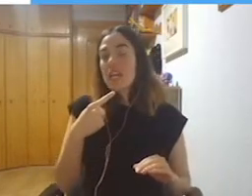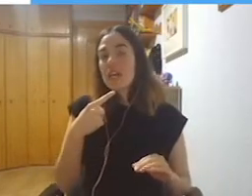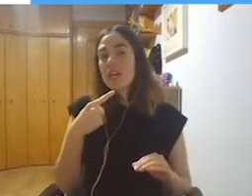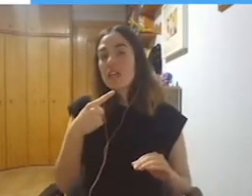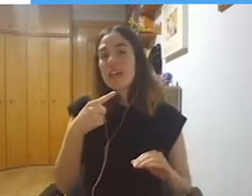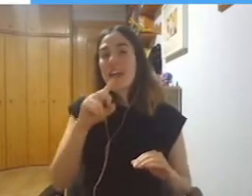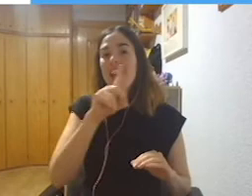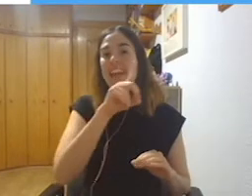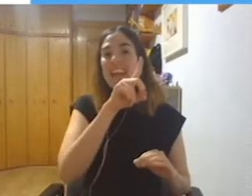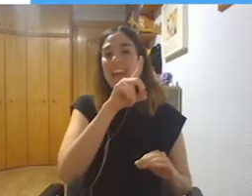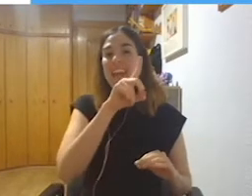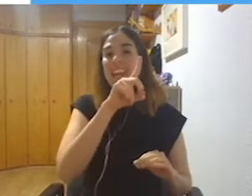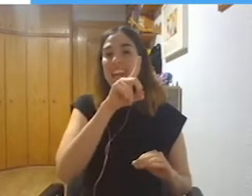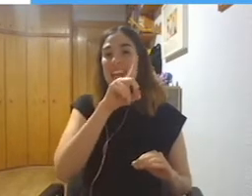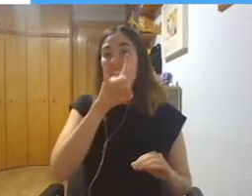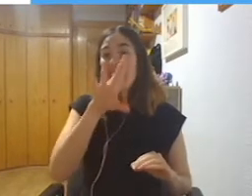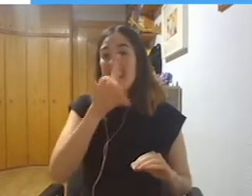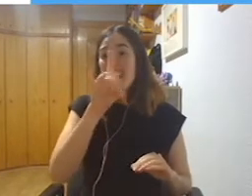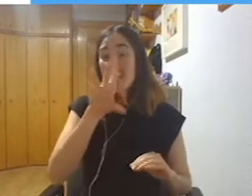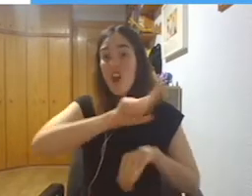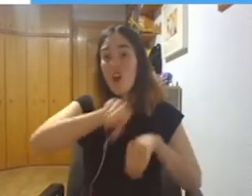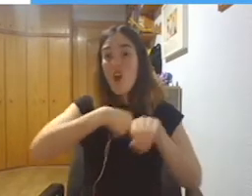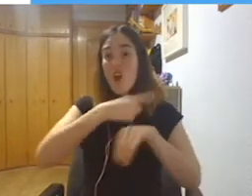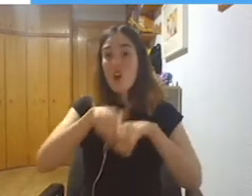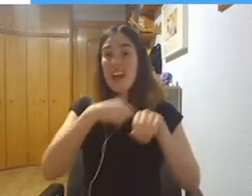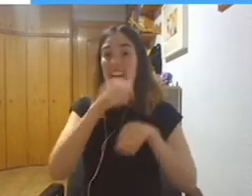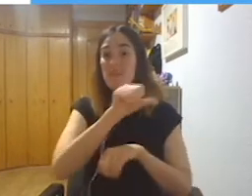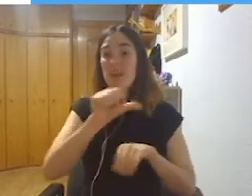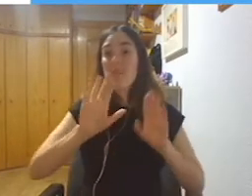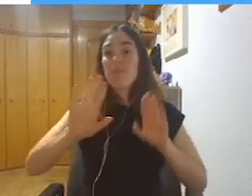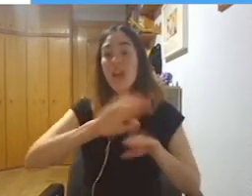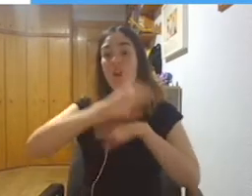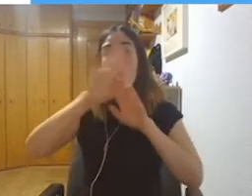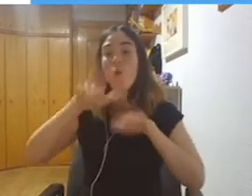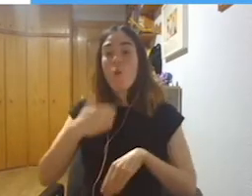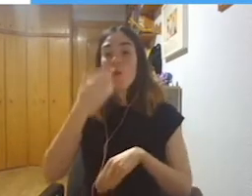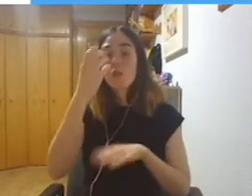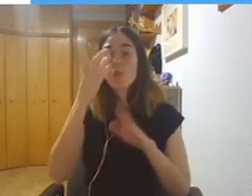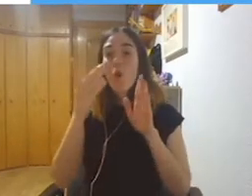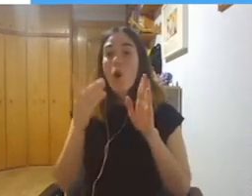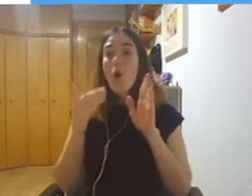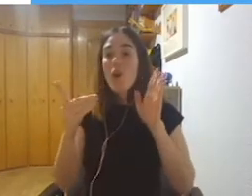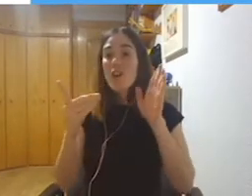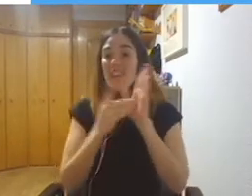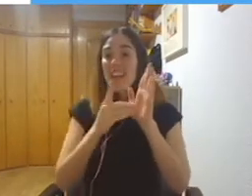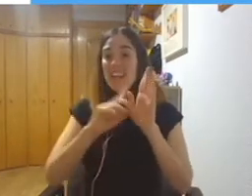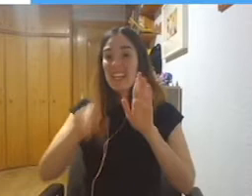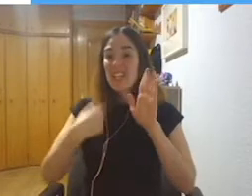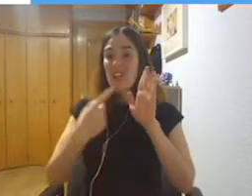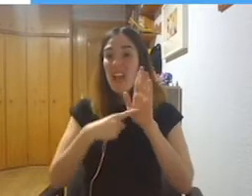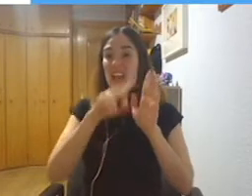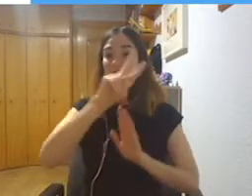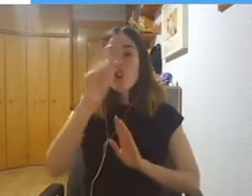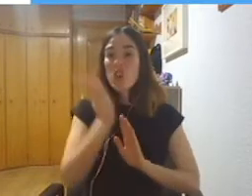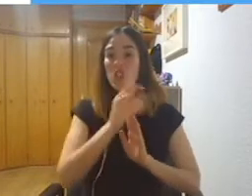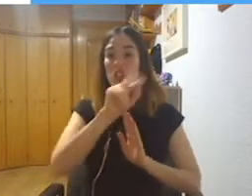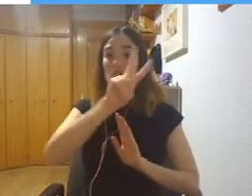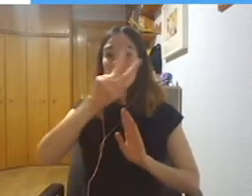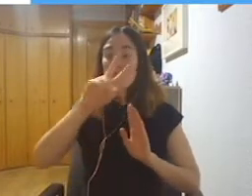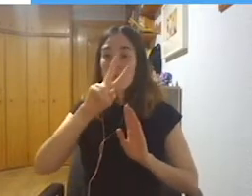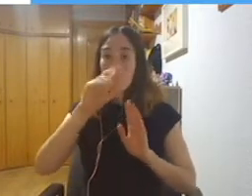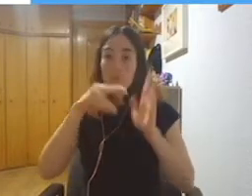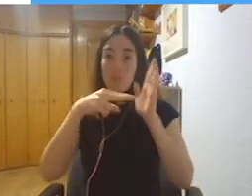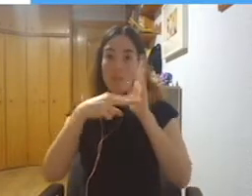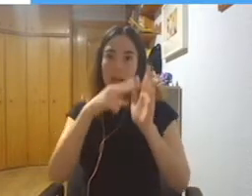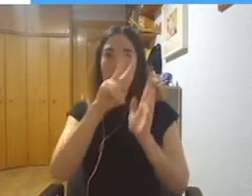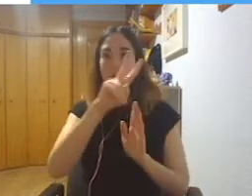de 15 horas semanales. Lo que pasa es que el último decreto ley, el 2 del 2020, del año